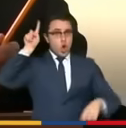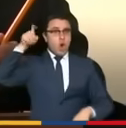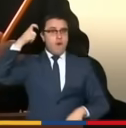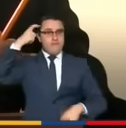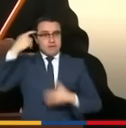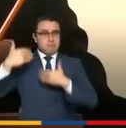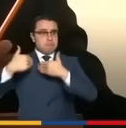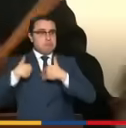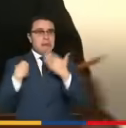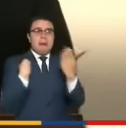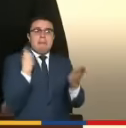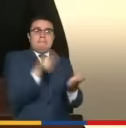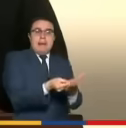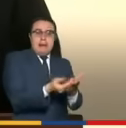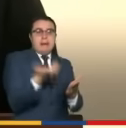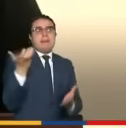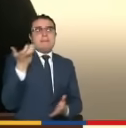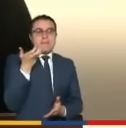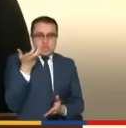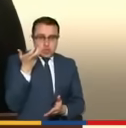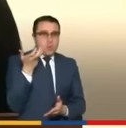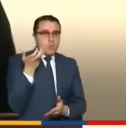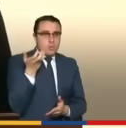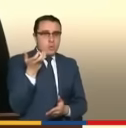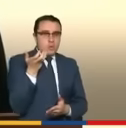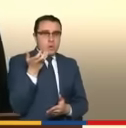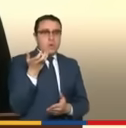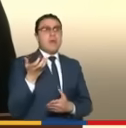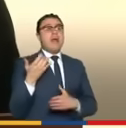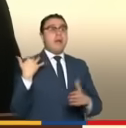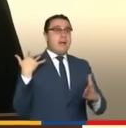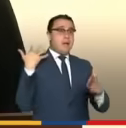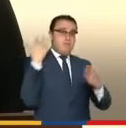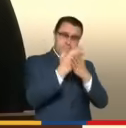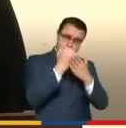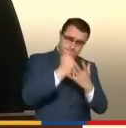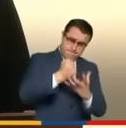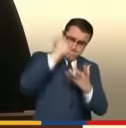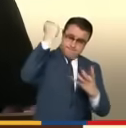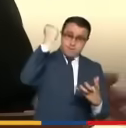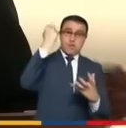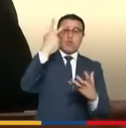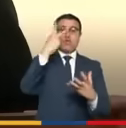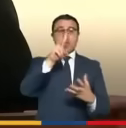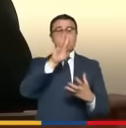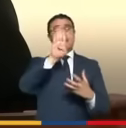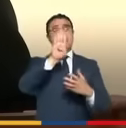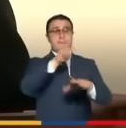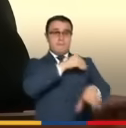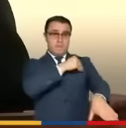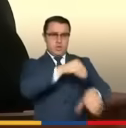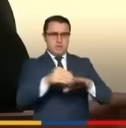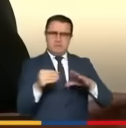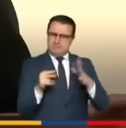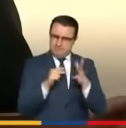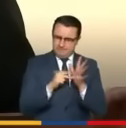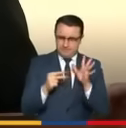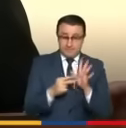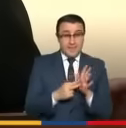esas pensiones en un porcentaje que llega hasta 12 billones de pesos. Es decir, en este